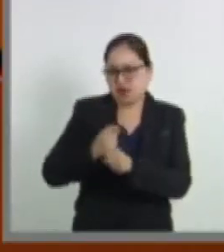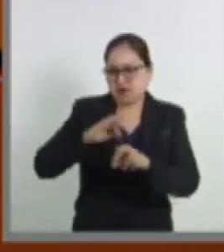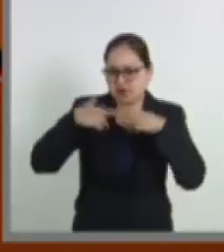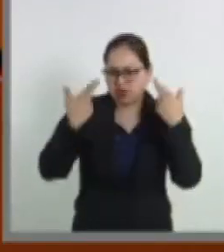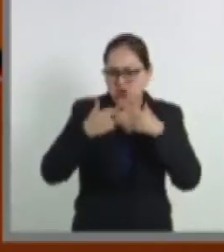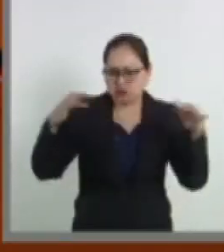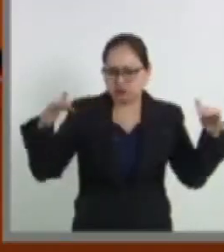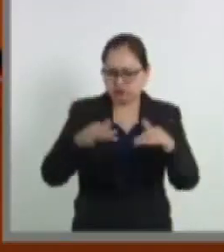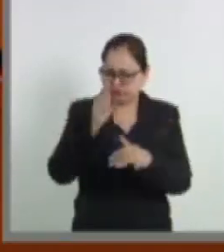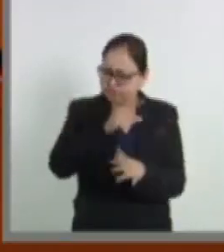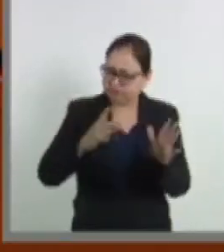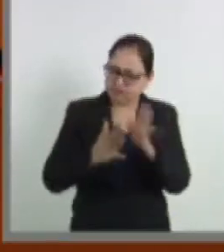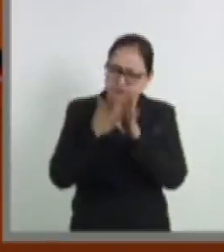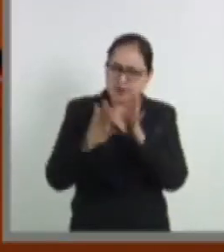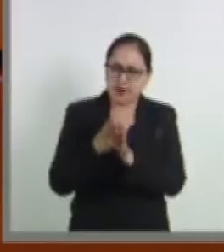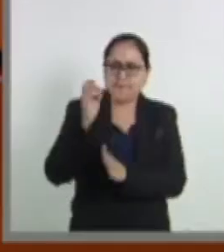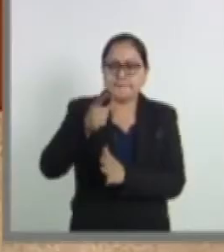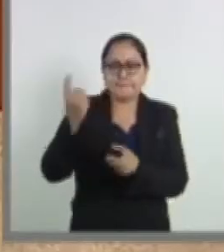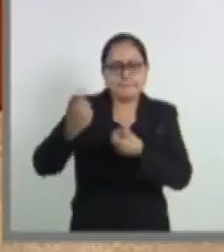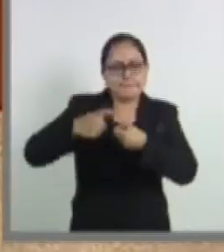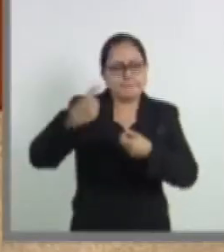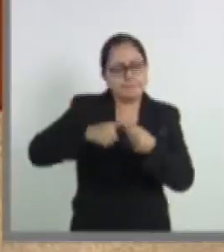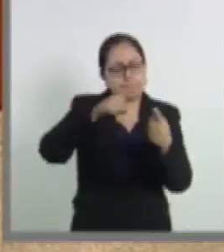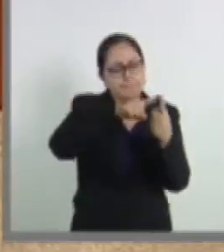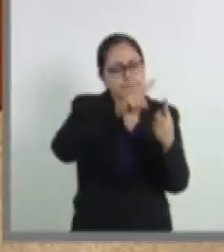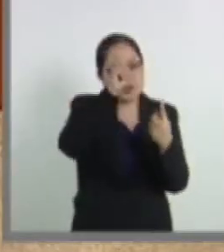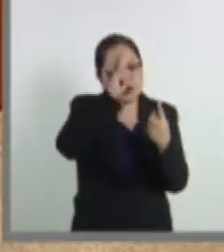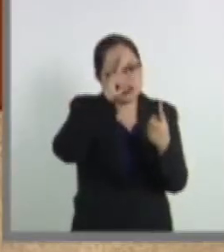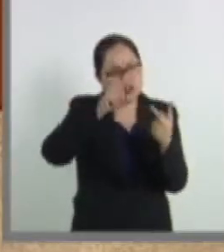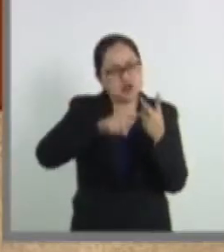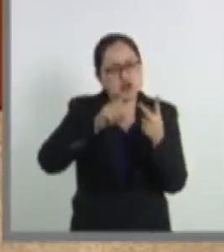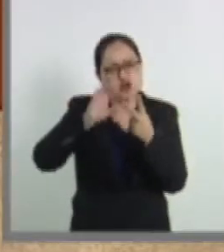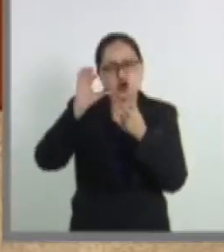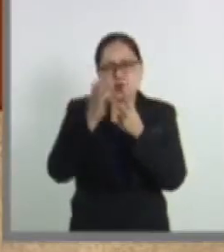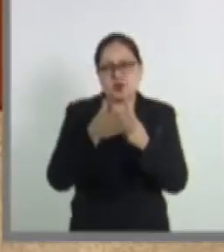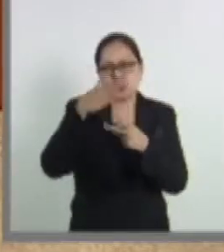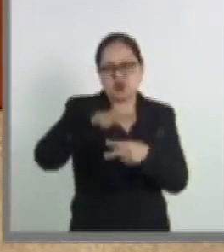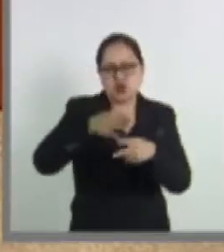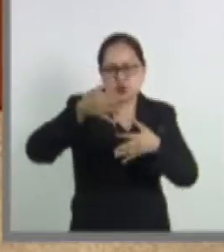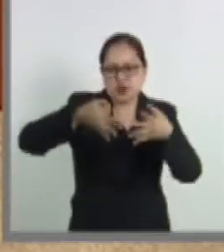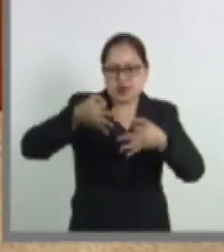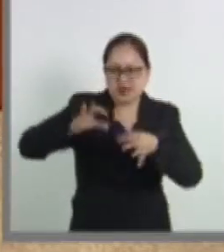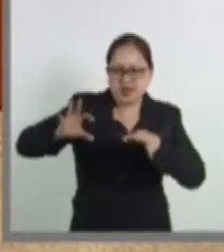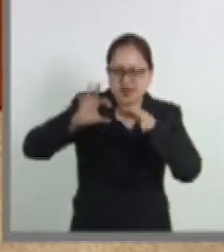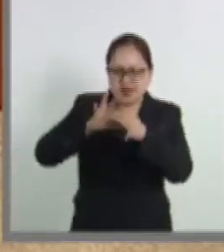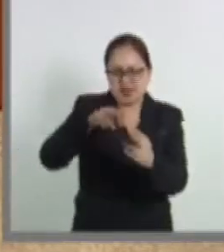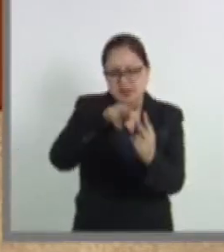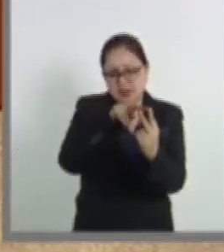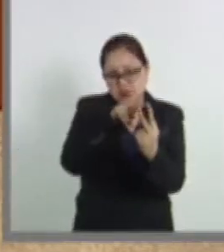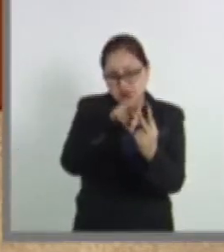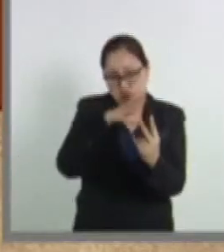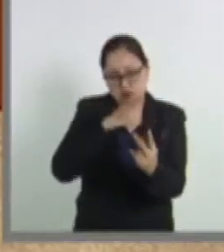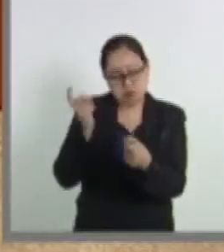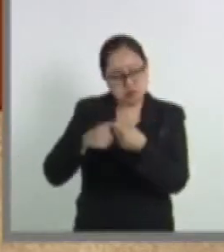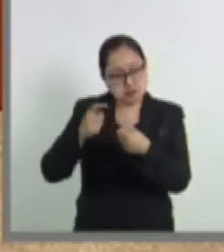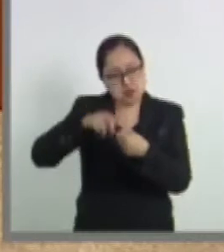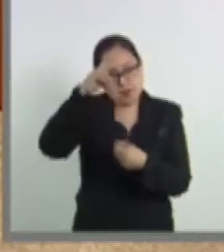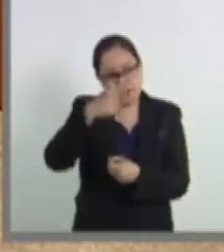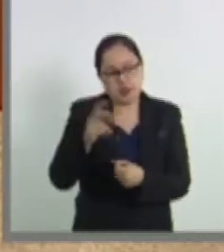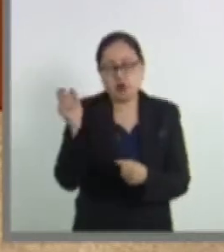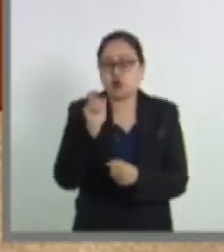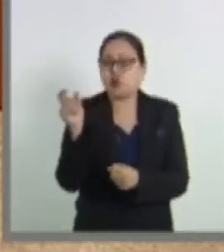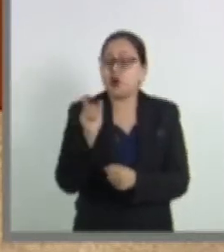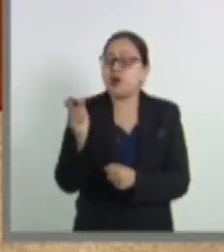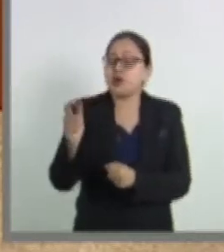dos de los principales órganos de la misma, el Consejo y la Comisión Jurídico-Técnica. A partir de la comparecencia,